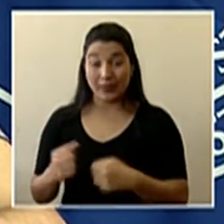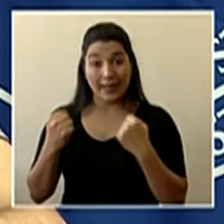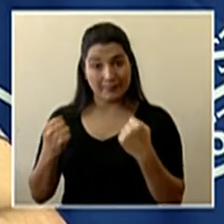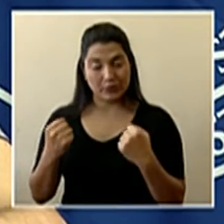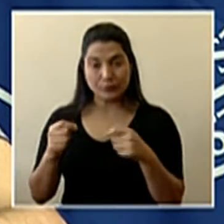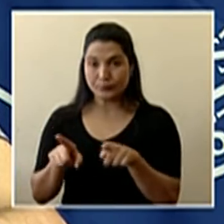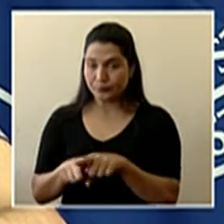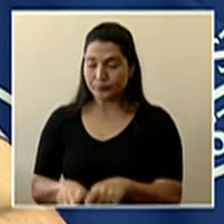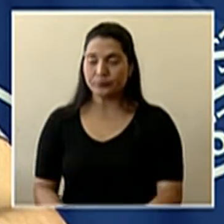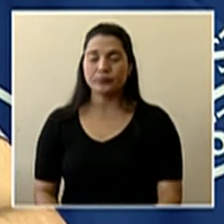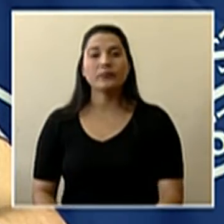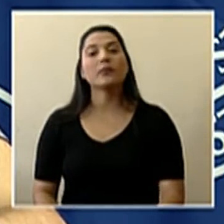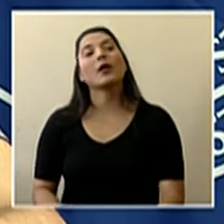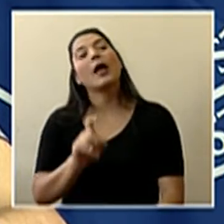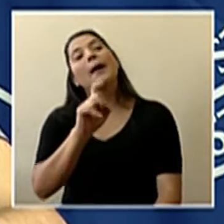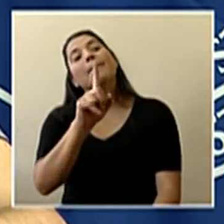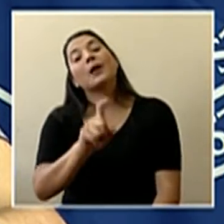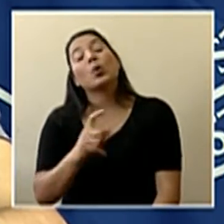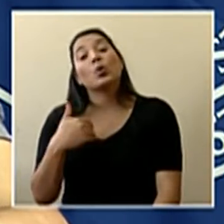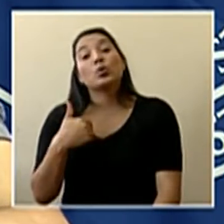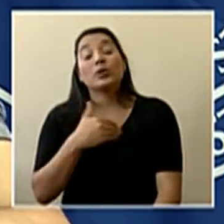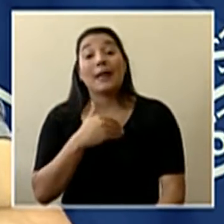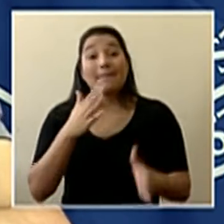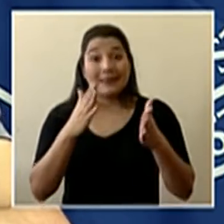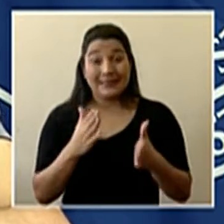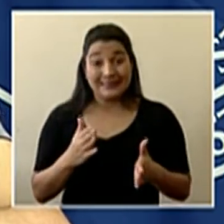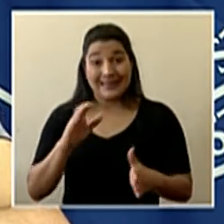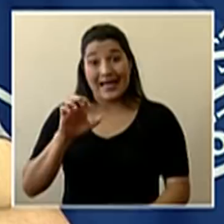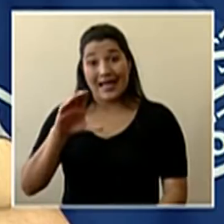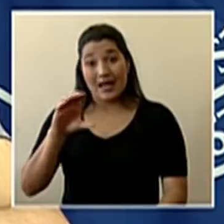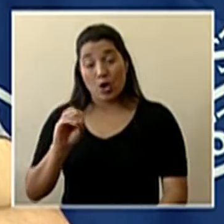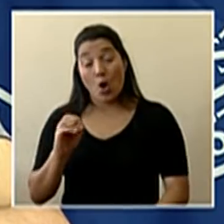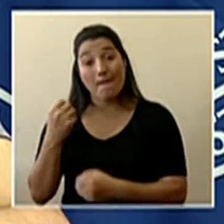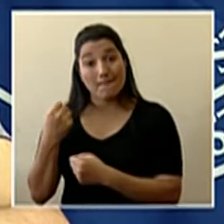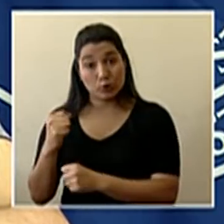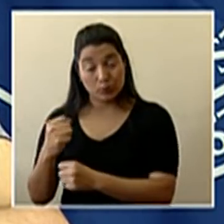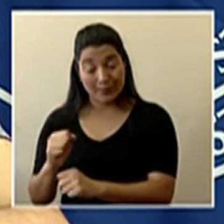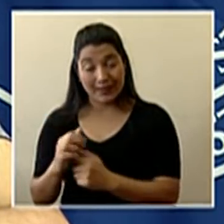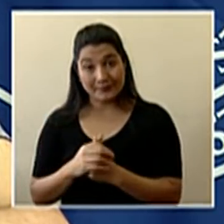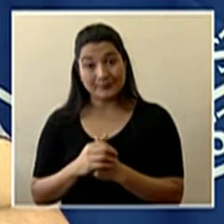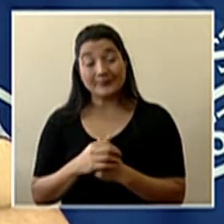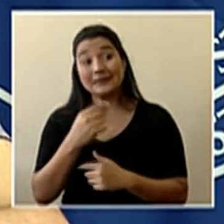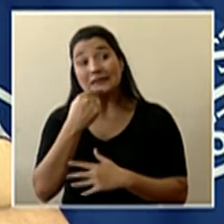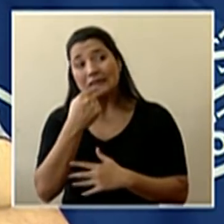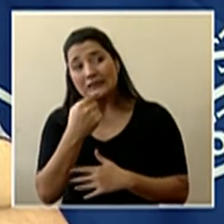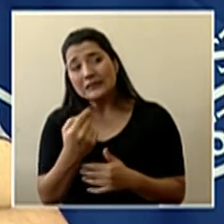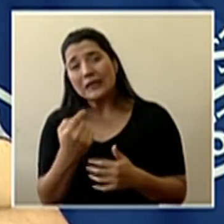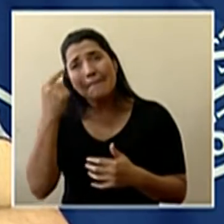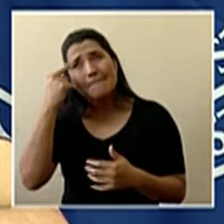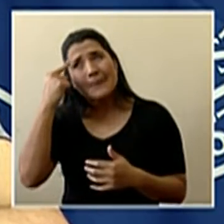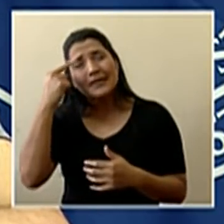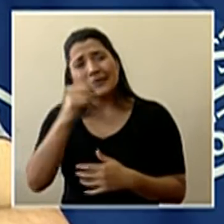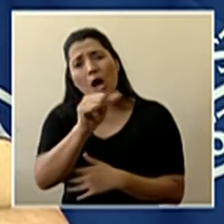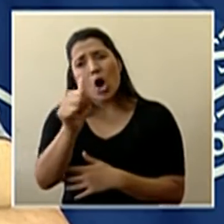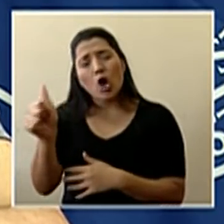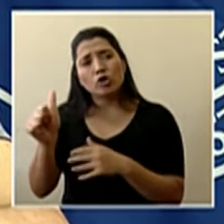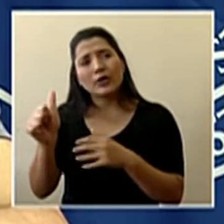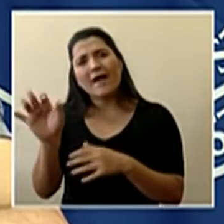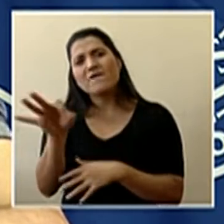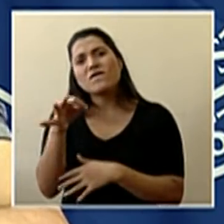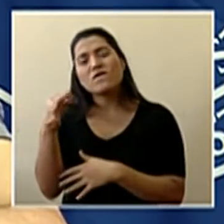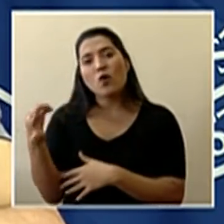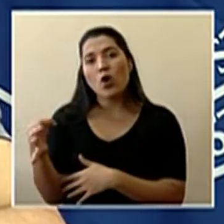También tenemos una consulta, ministro, de Eco Municipal. Se indica que están valorando otras formas para hacer más directo el